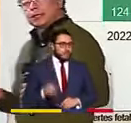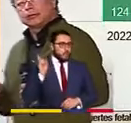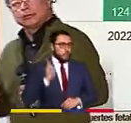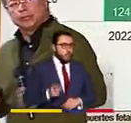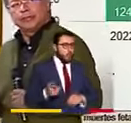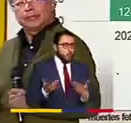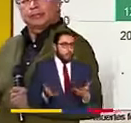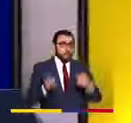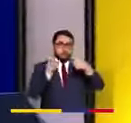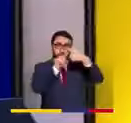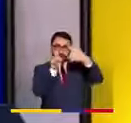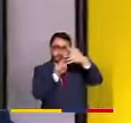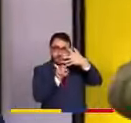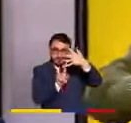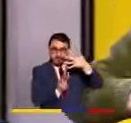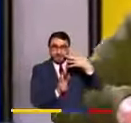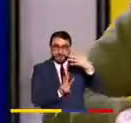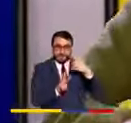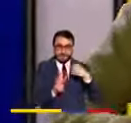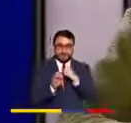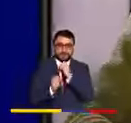33 del 2025